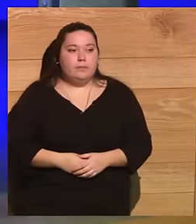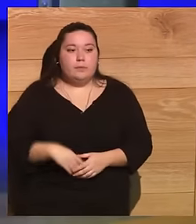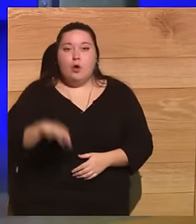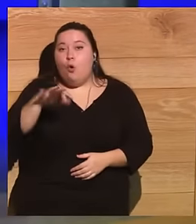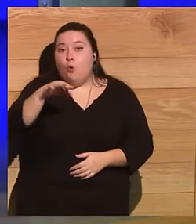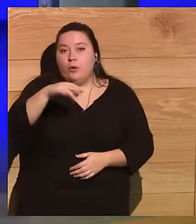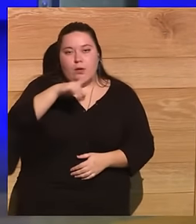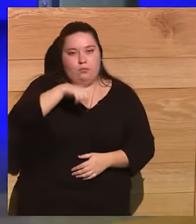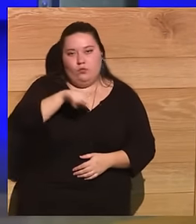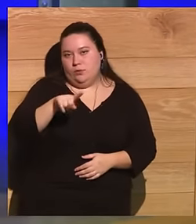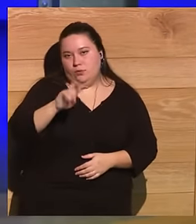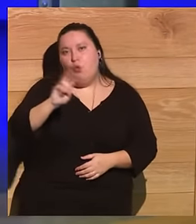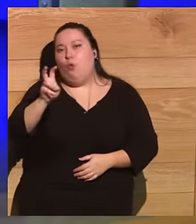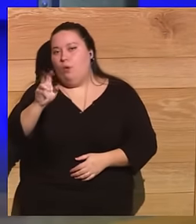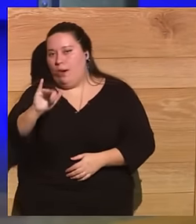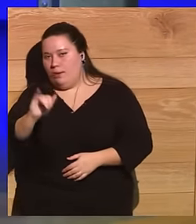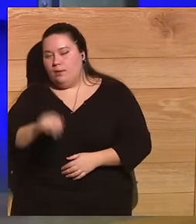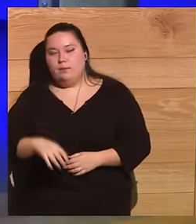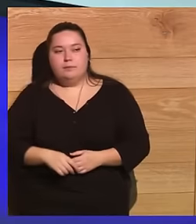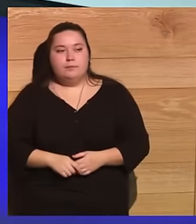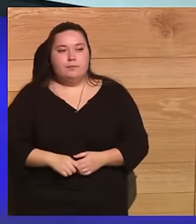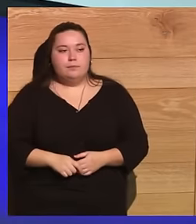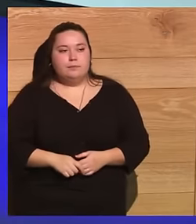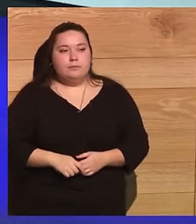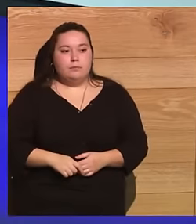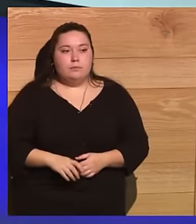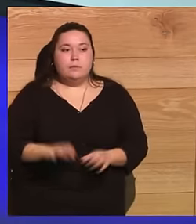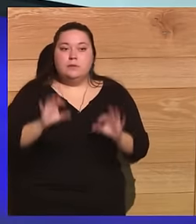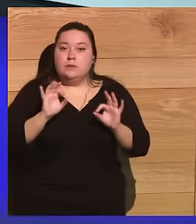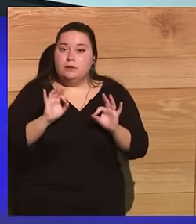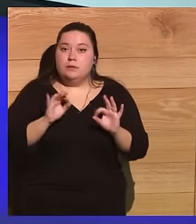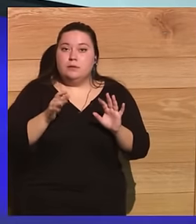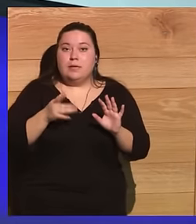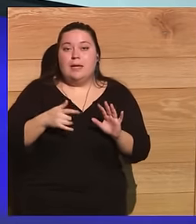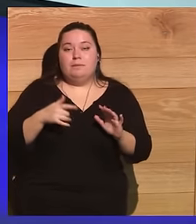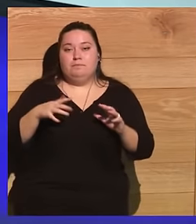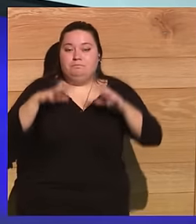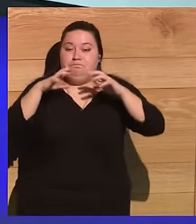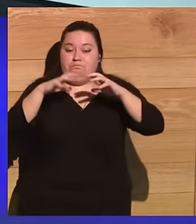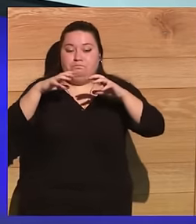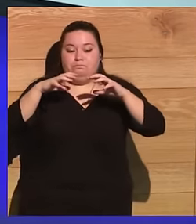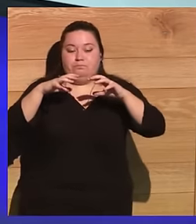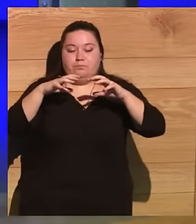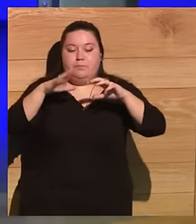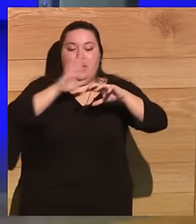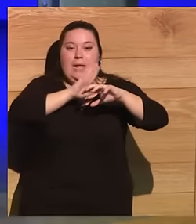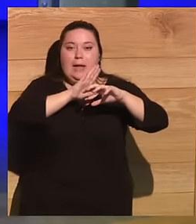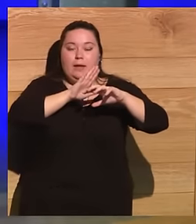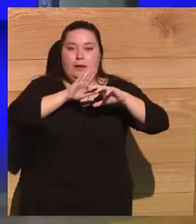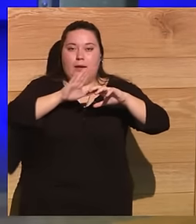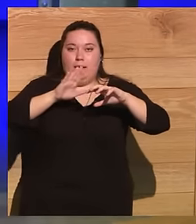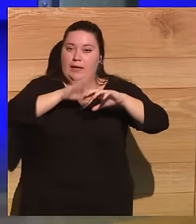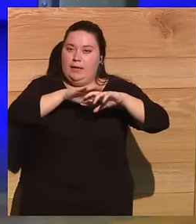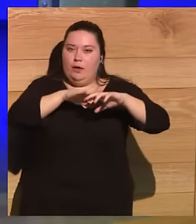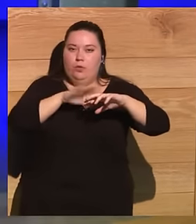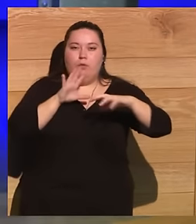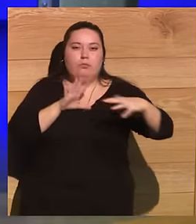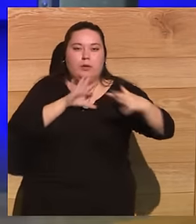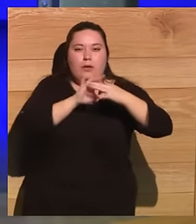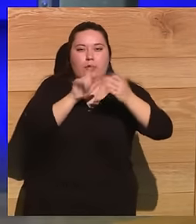hay otras. Y entendimos que el hemisferio izquierdo tenía una relación especial con el